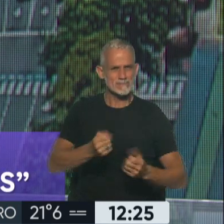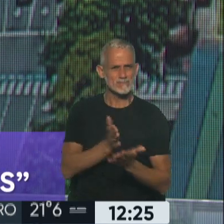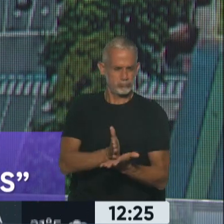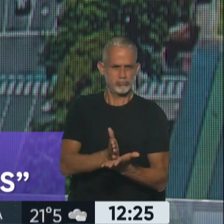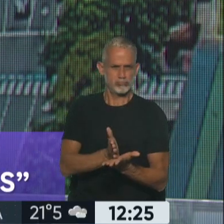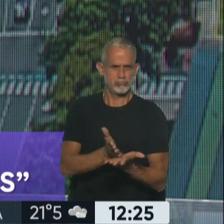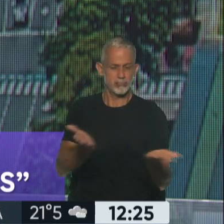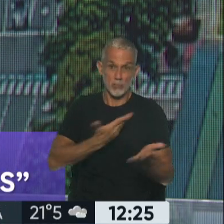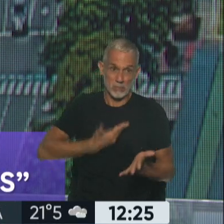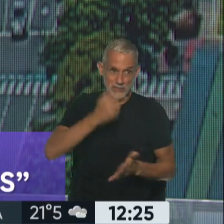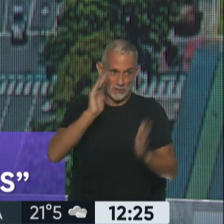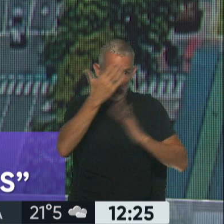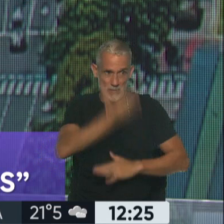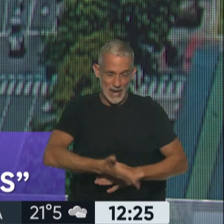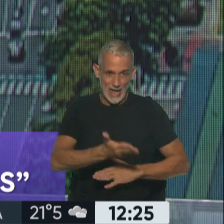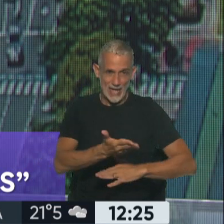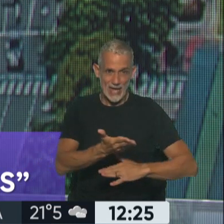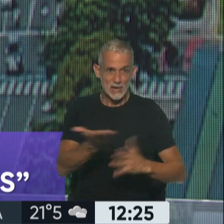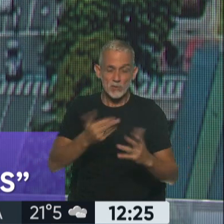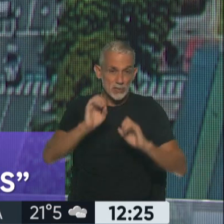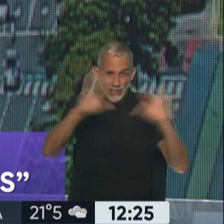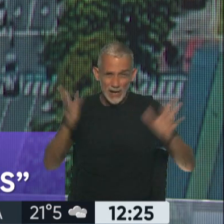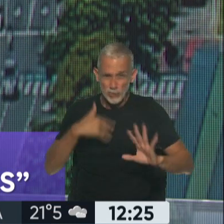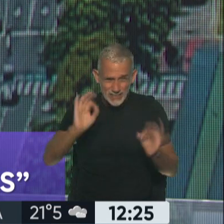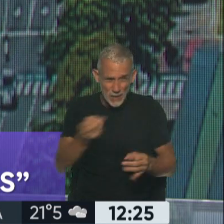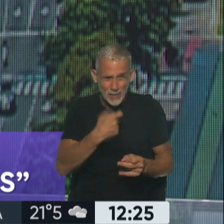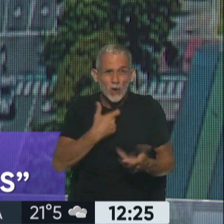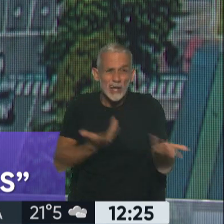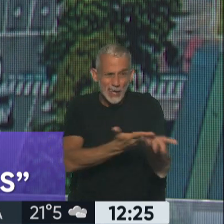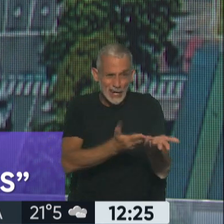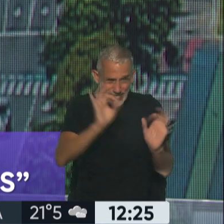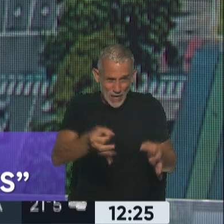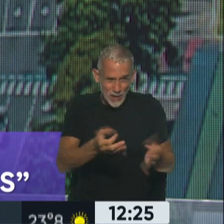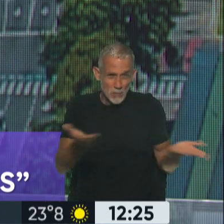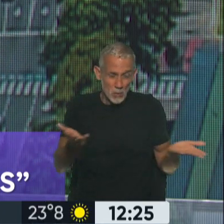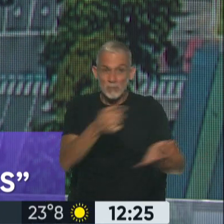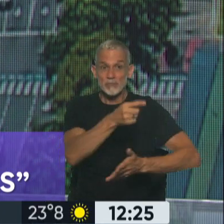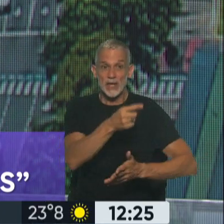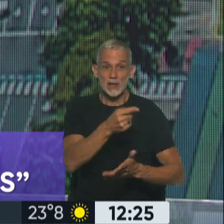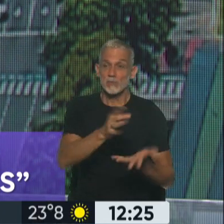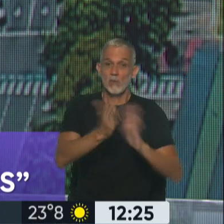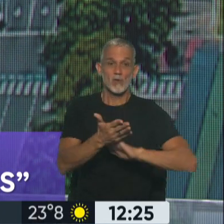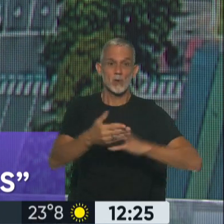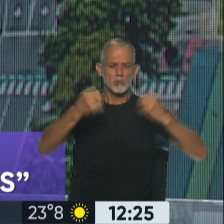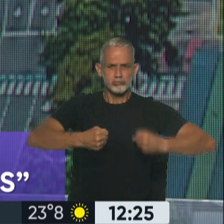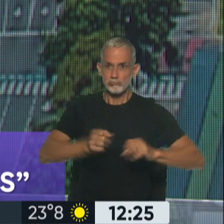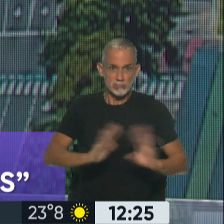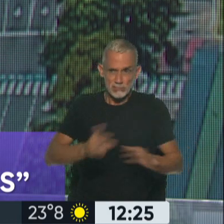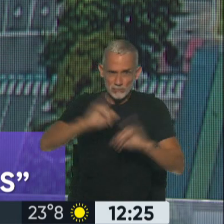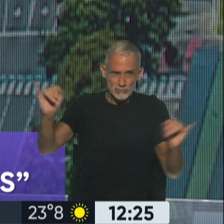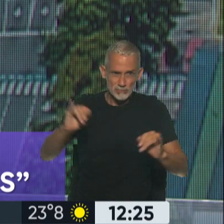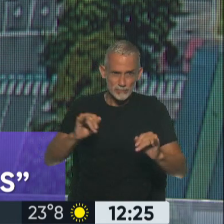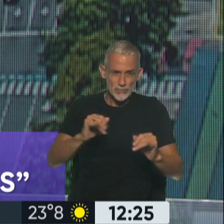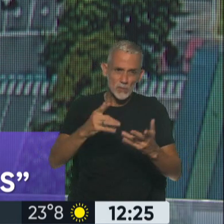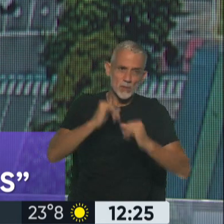Es decir, es un presidente que en ese sentido es transparente, todos sabemos qué es lo que quiere. Aparte, hasta se define sus posiciones en términos